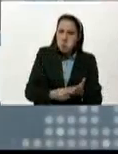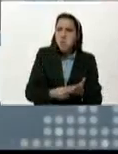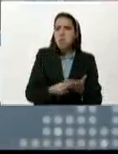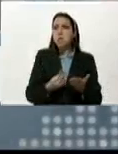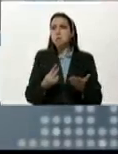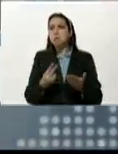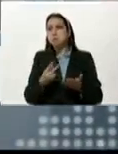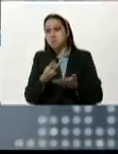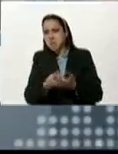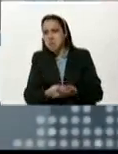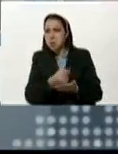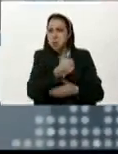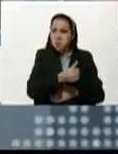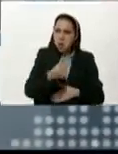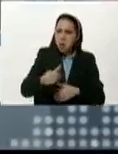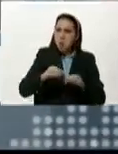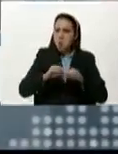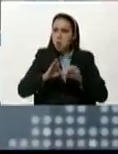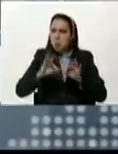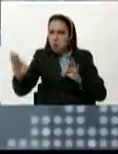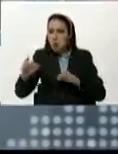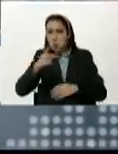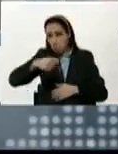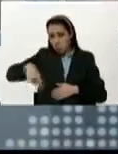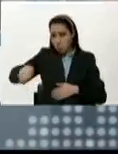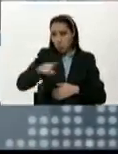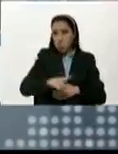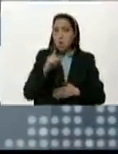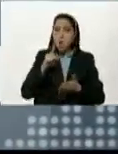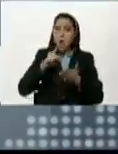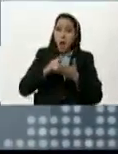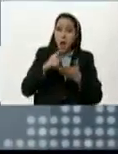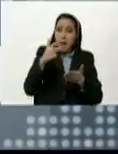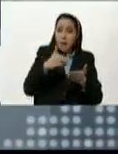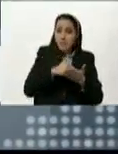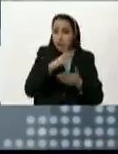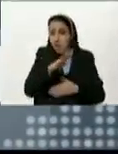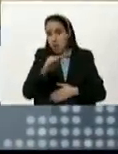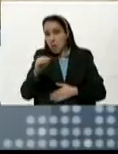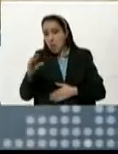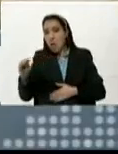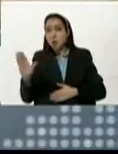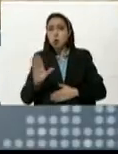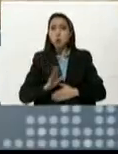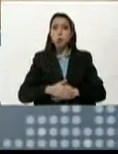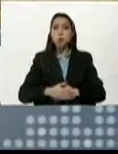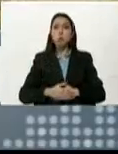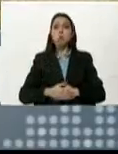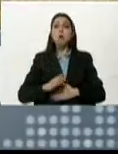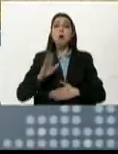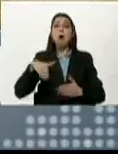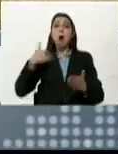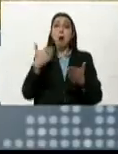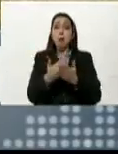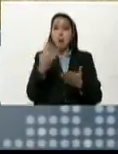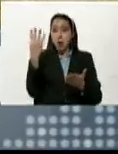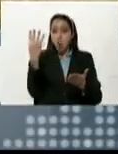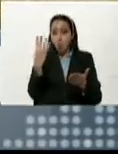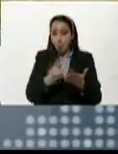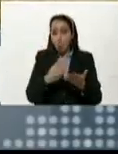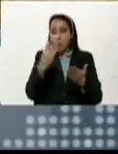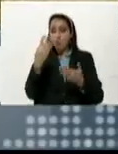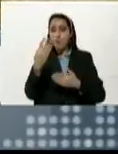kilos por hectárea que están llegando a 3000 y 3500 y hasta 4000